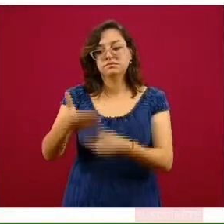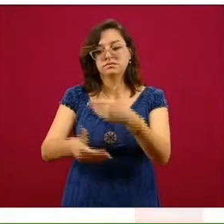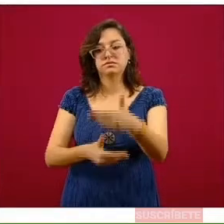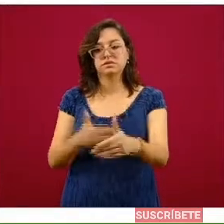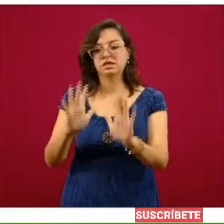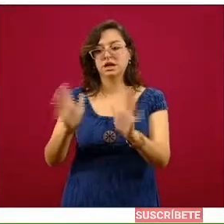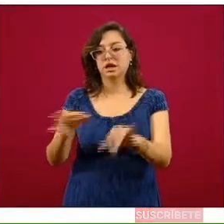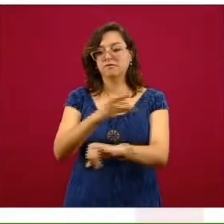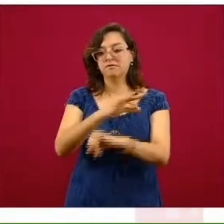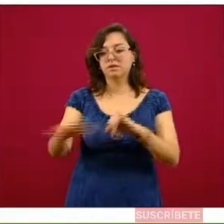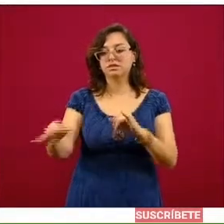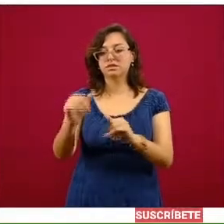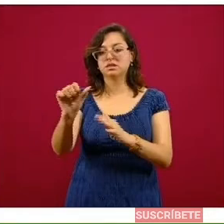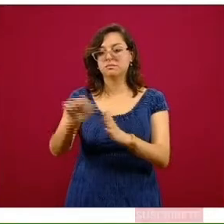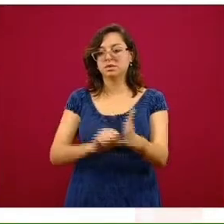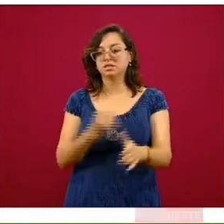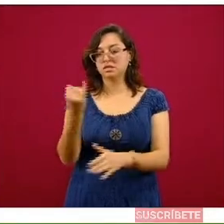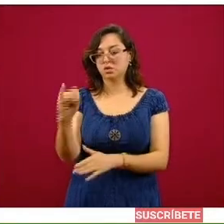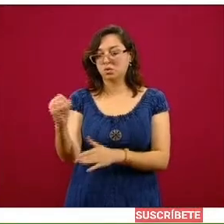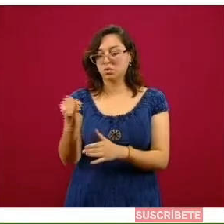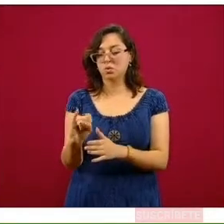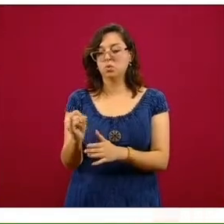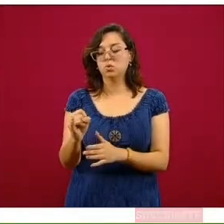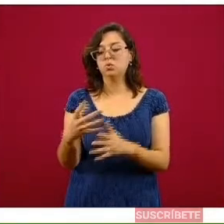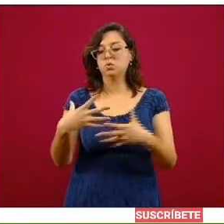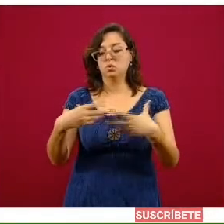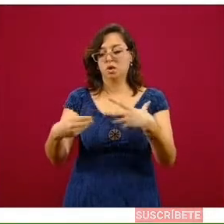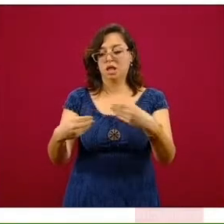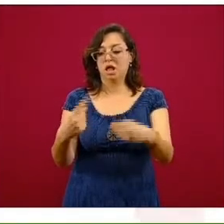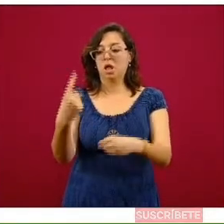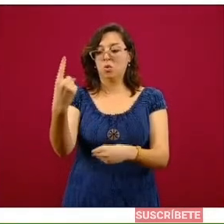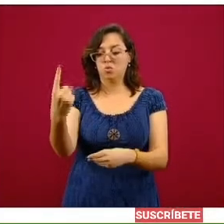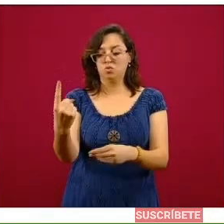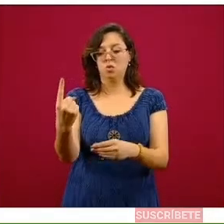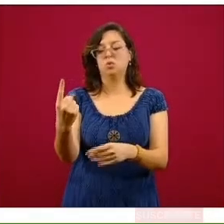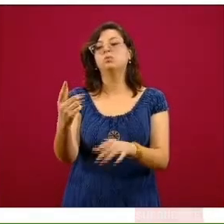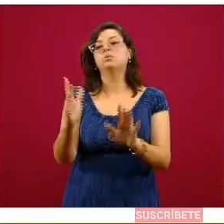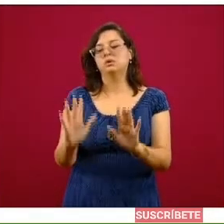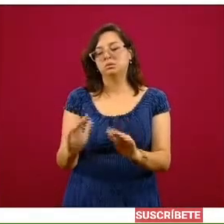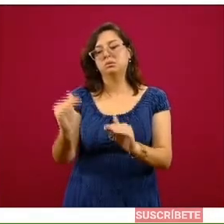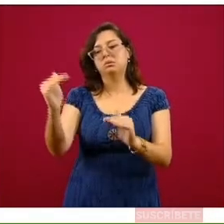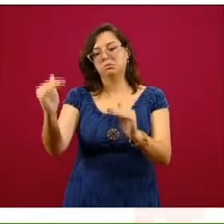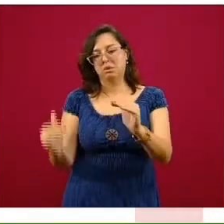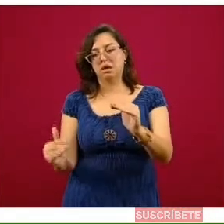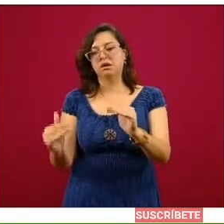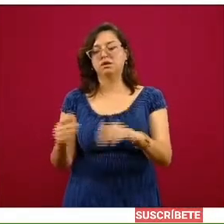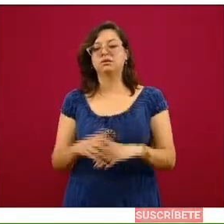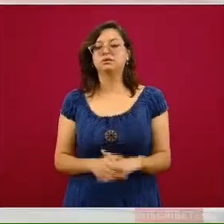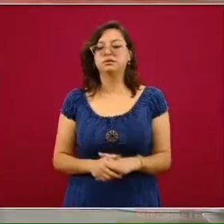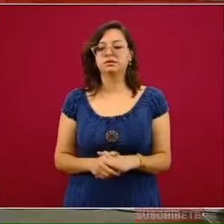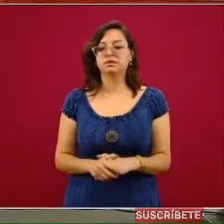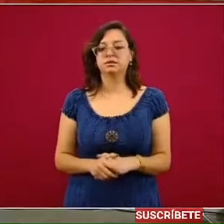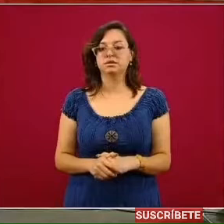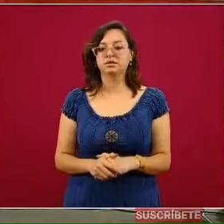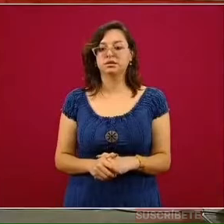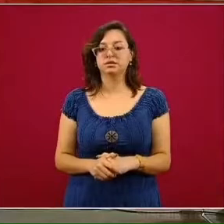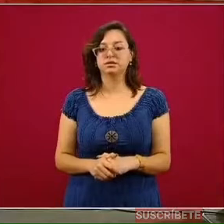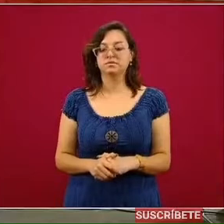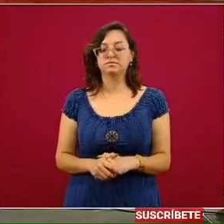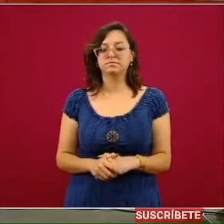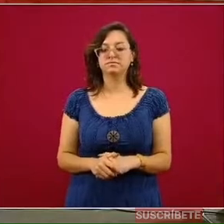bajar importantemente la transmisión. Está en 1, ya no más falta que esté un poco por debajo de 1. Vámonos a la siguiente, pues si no, no le va a dar tiempo al